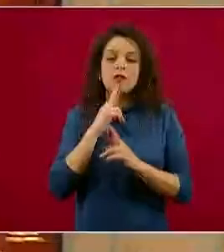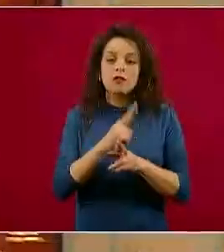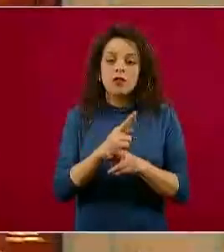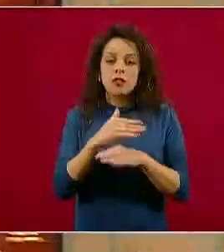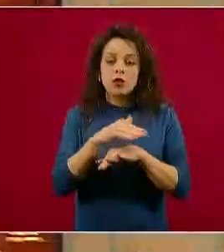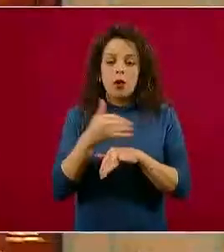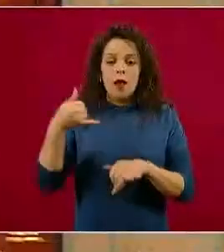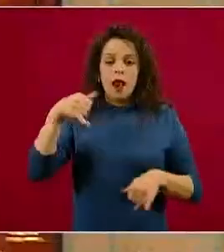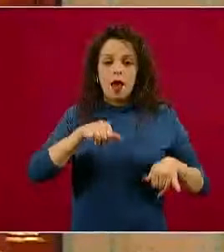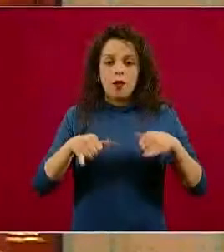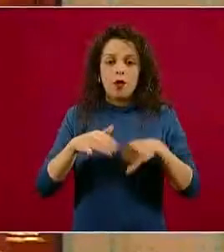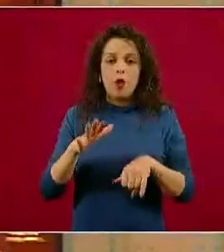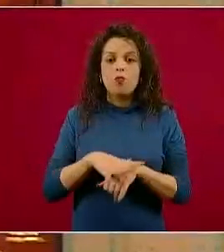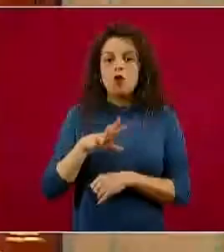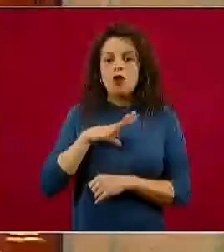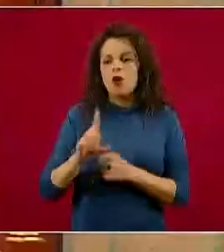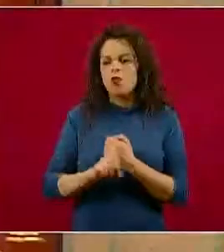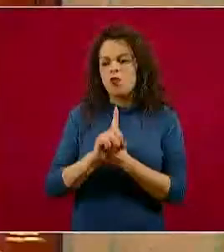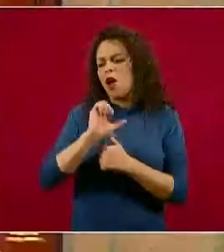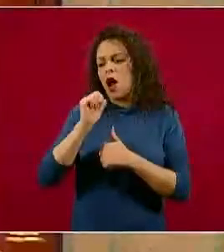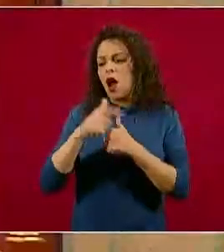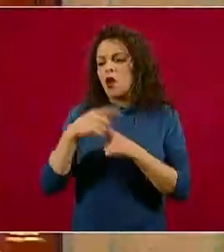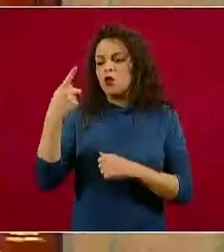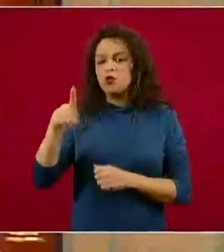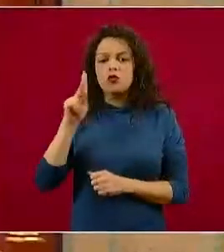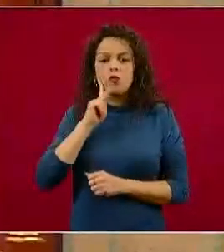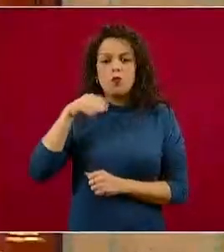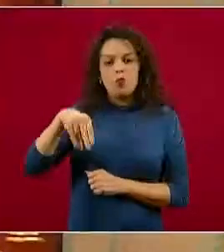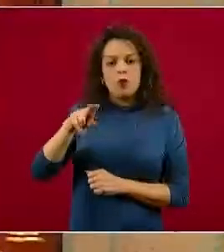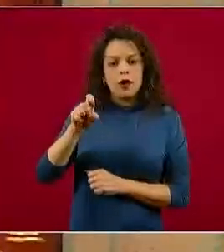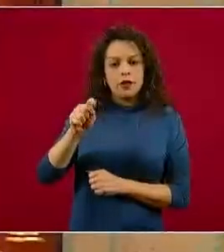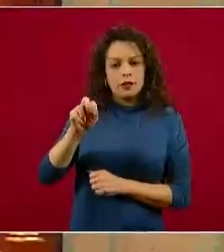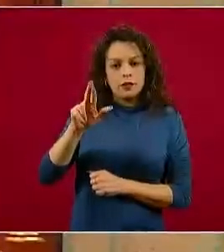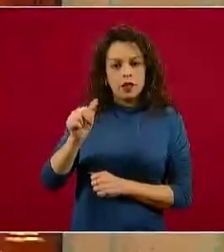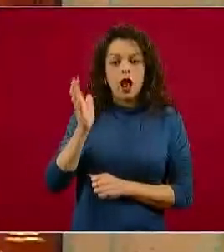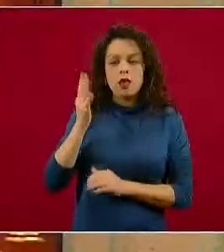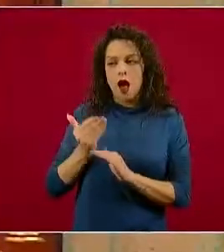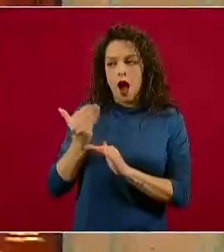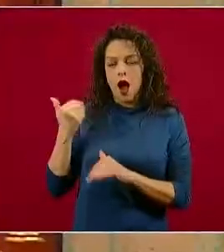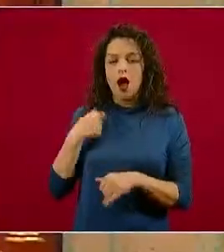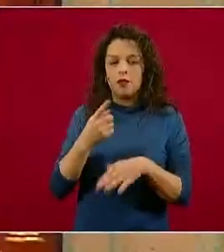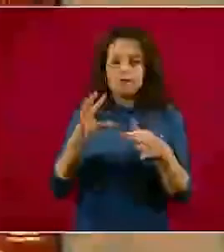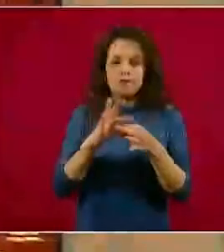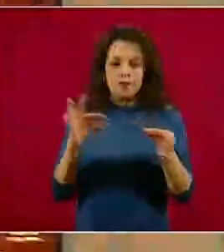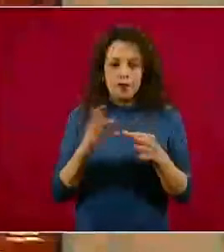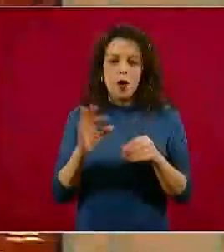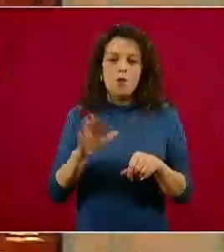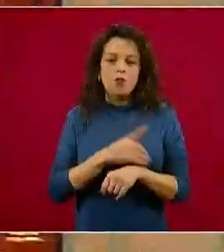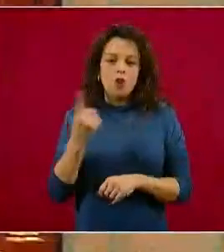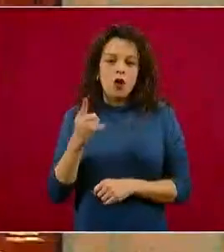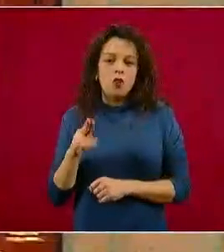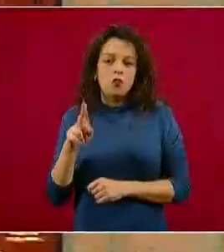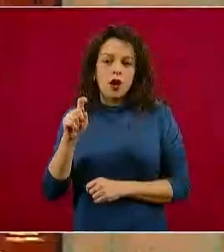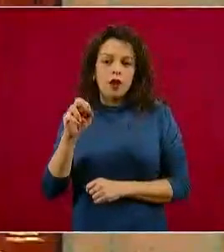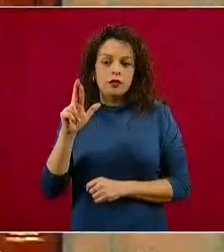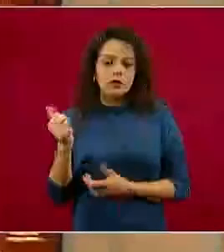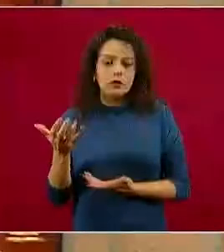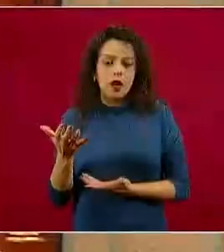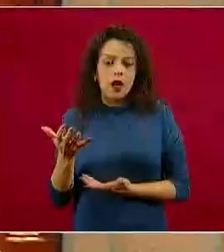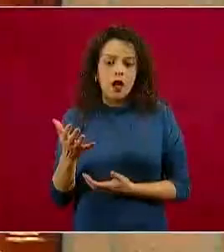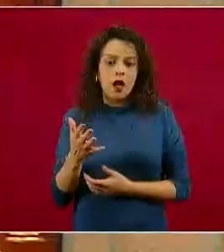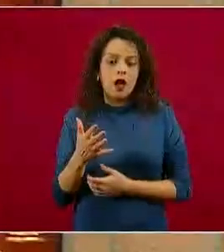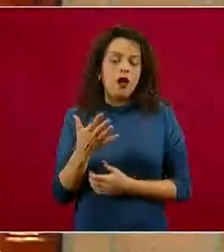hubo algún problema con su muestra, de los que en su momento hemos comentado y explicado por qué una muestra puede no necesariamente tener